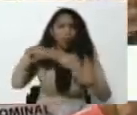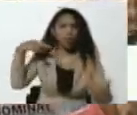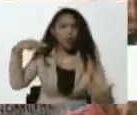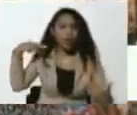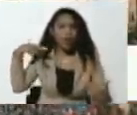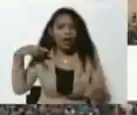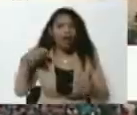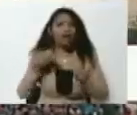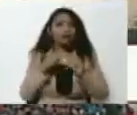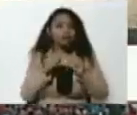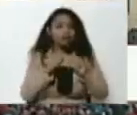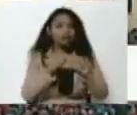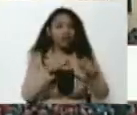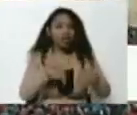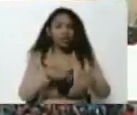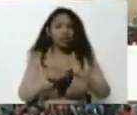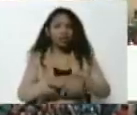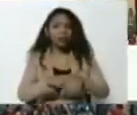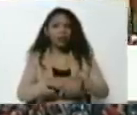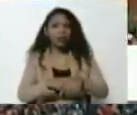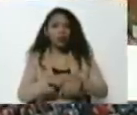que va a durar toda esta década,